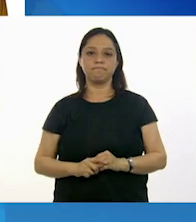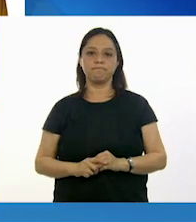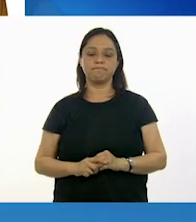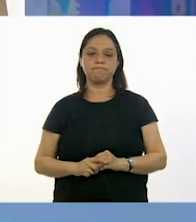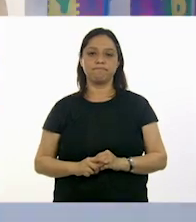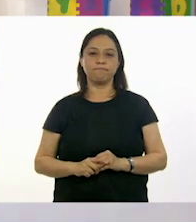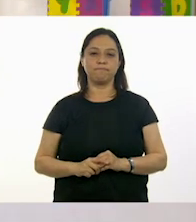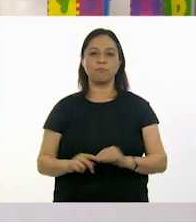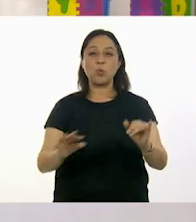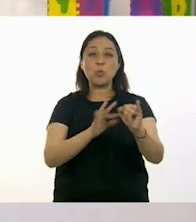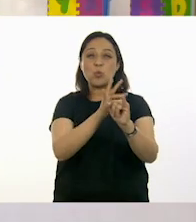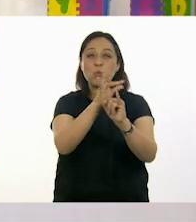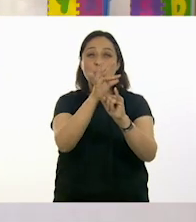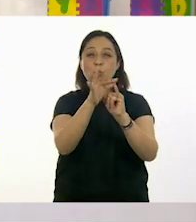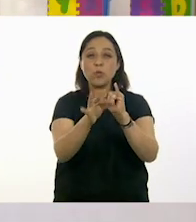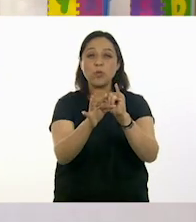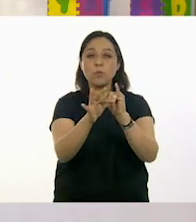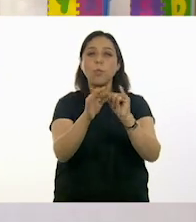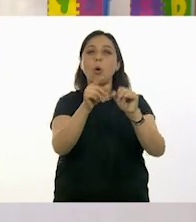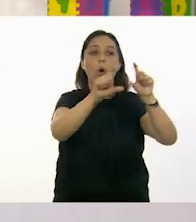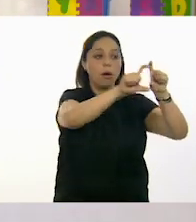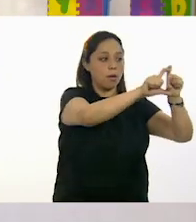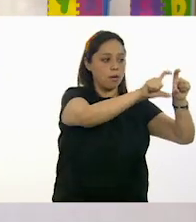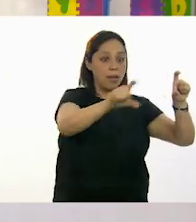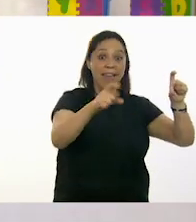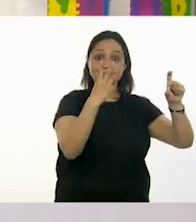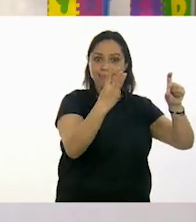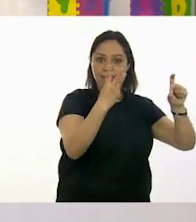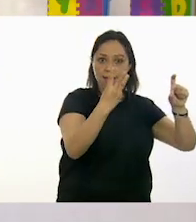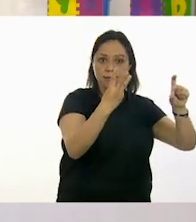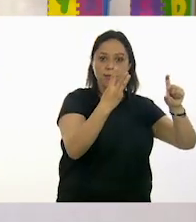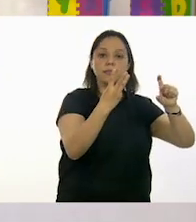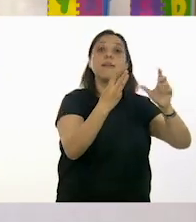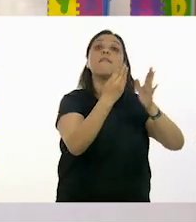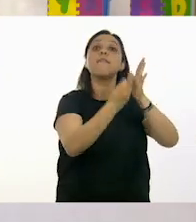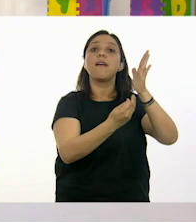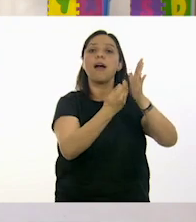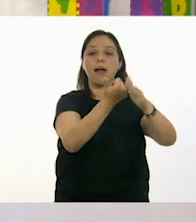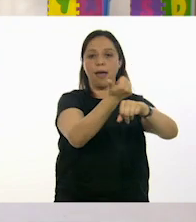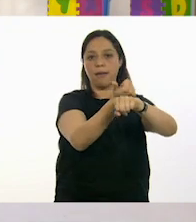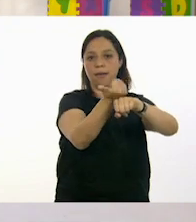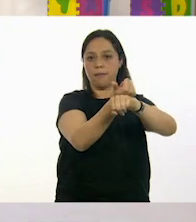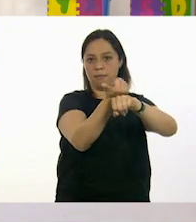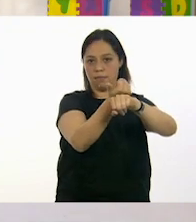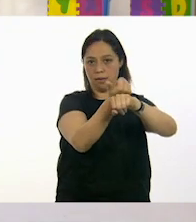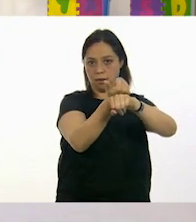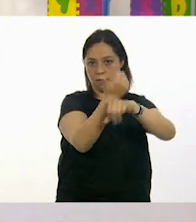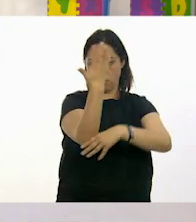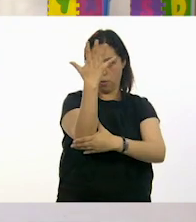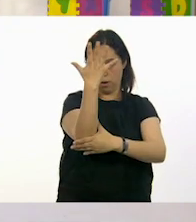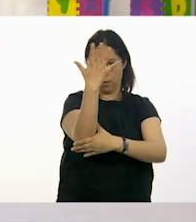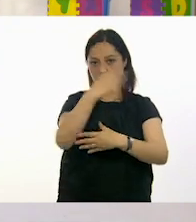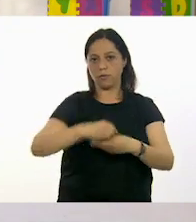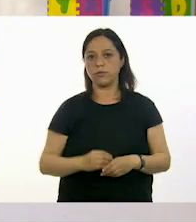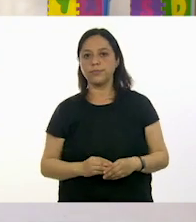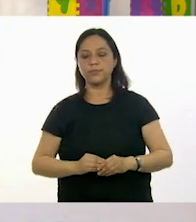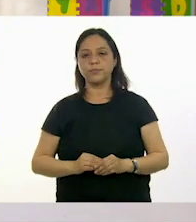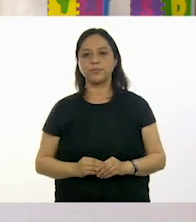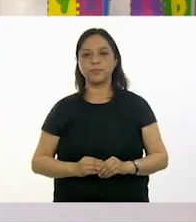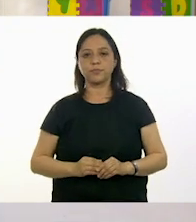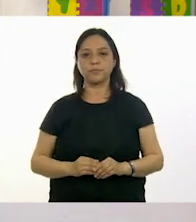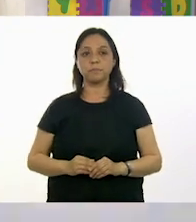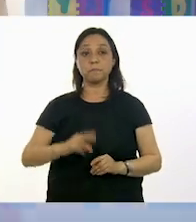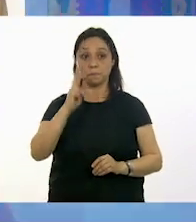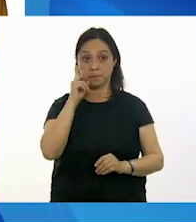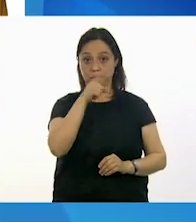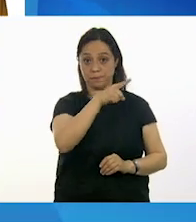Y para terminar con el número 3, también nos hace falta en el árbol amarillo. El árbol amarillo, el número 3. Ahí